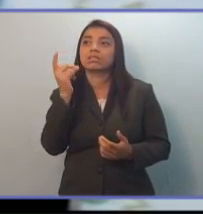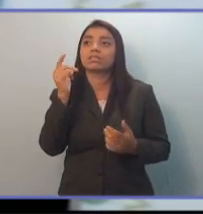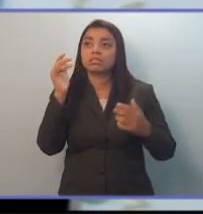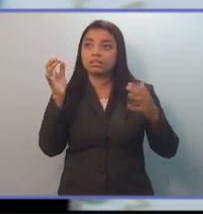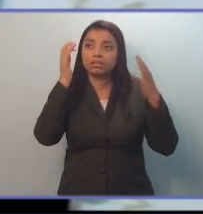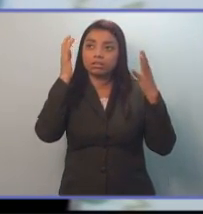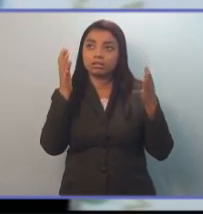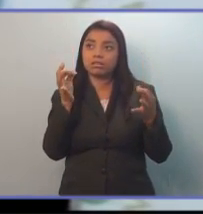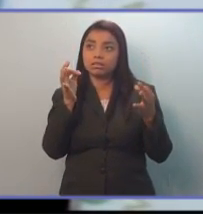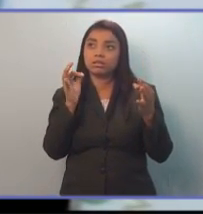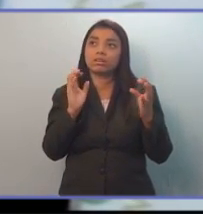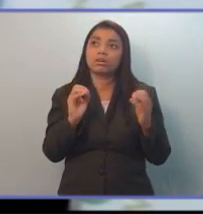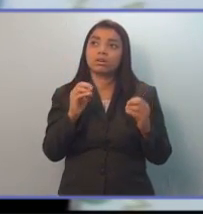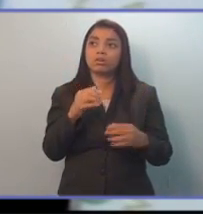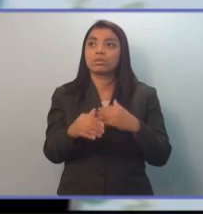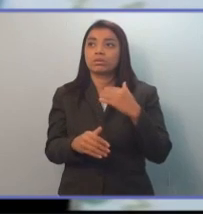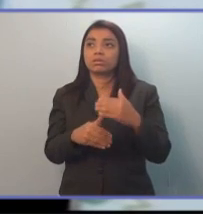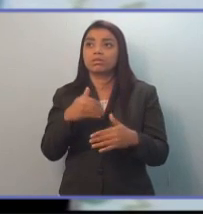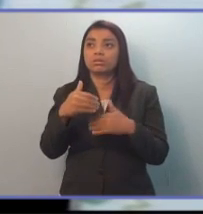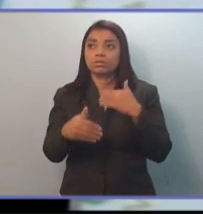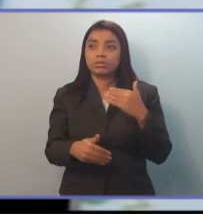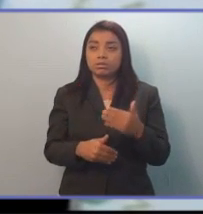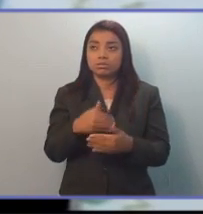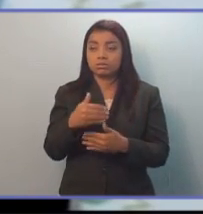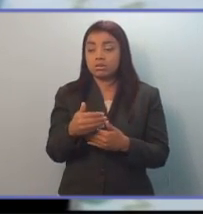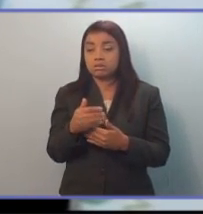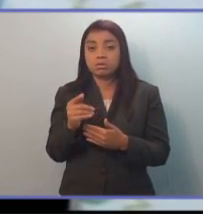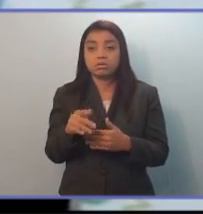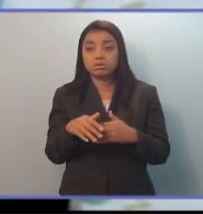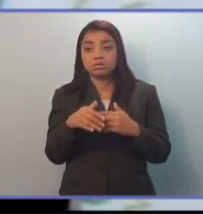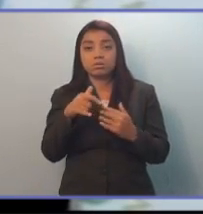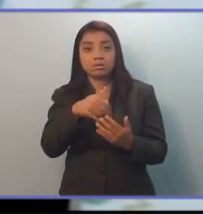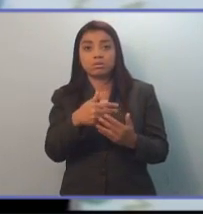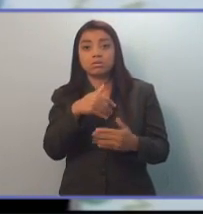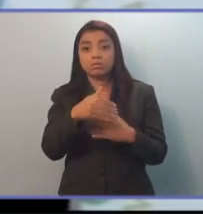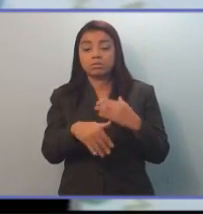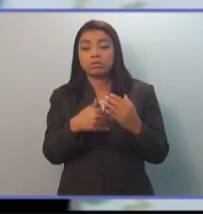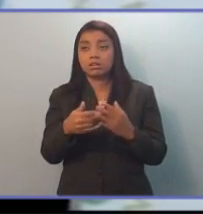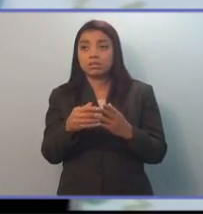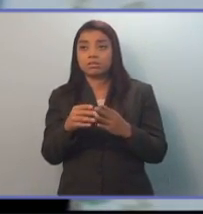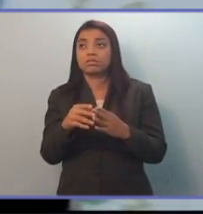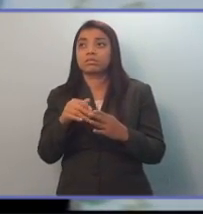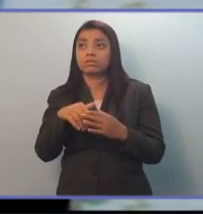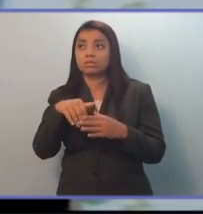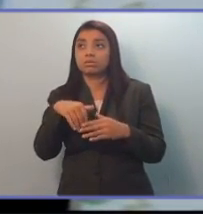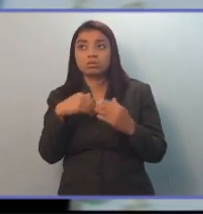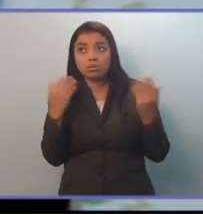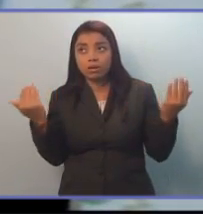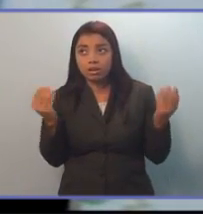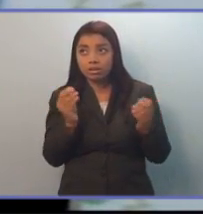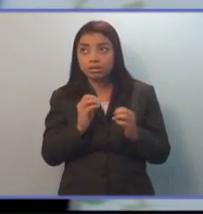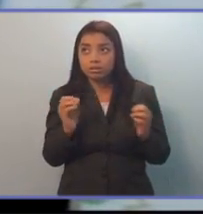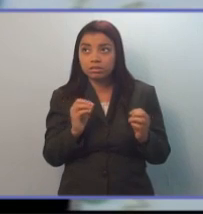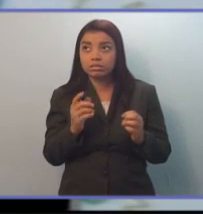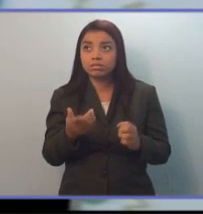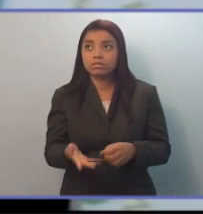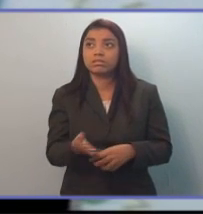un proceso inclusive. Solo son denuncias, no hay procesos abiertos, en vista de que, como le decía en un